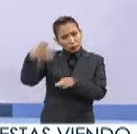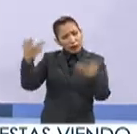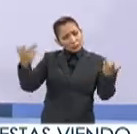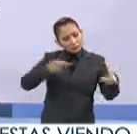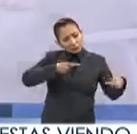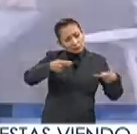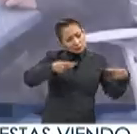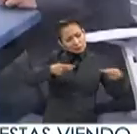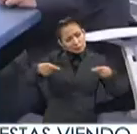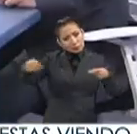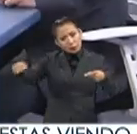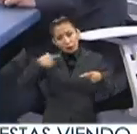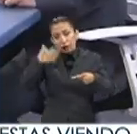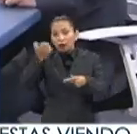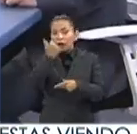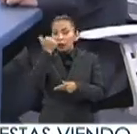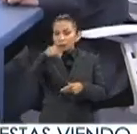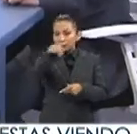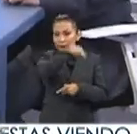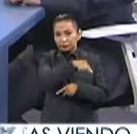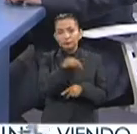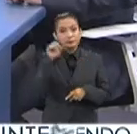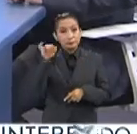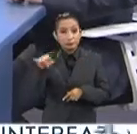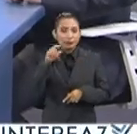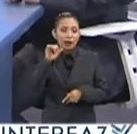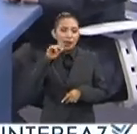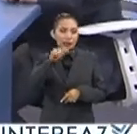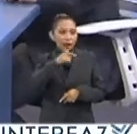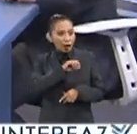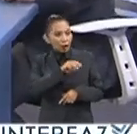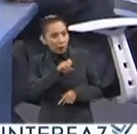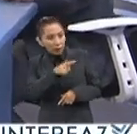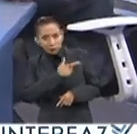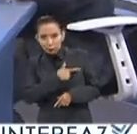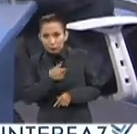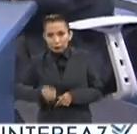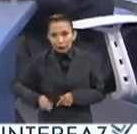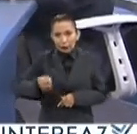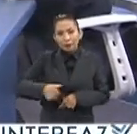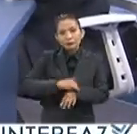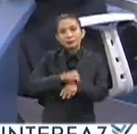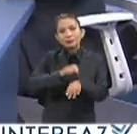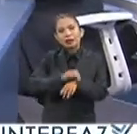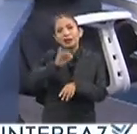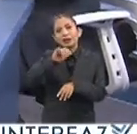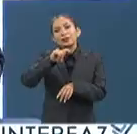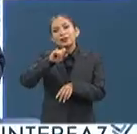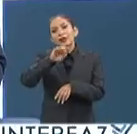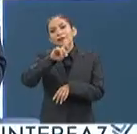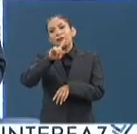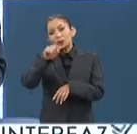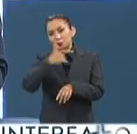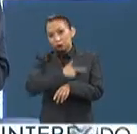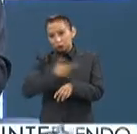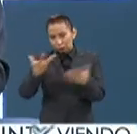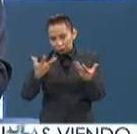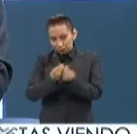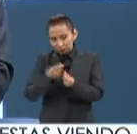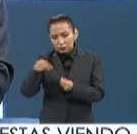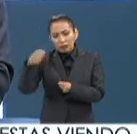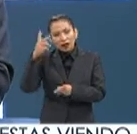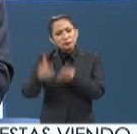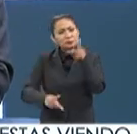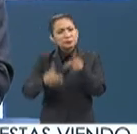elaborando con los estudiantes también. Así es, Omar, Ana, qué gusto saludarlos, amigos de Interfaz. Es un placer estar con ustedes